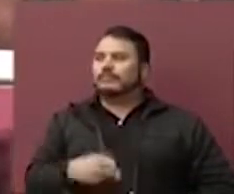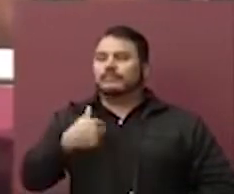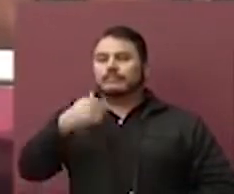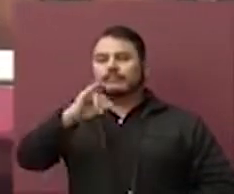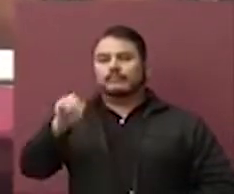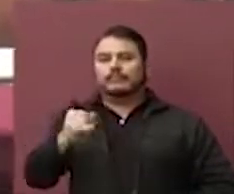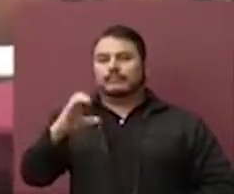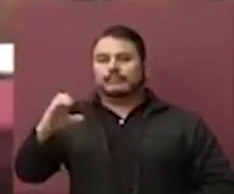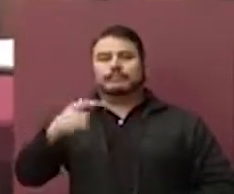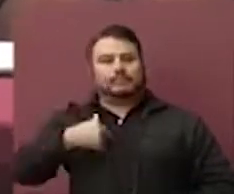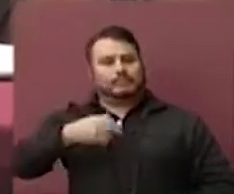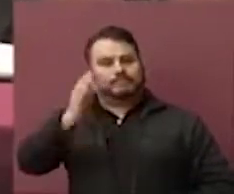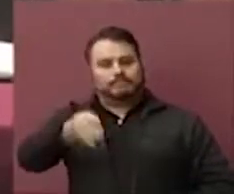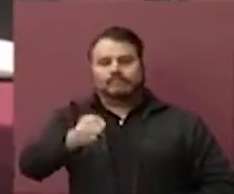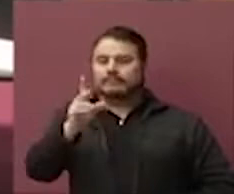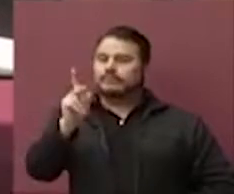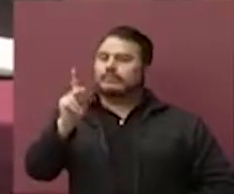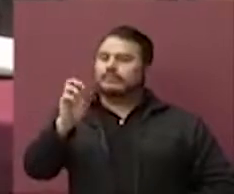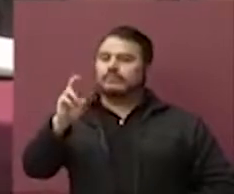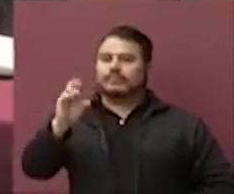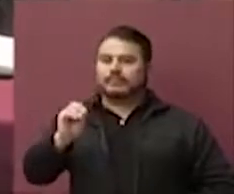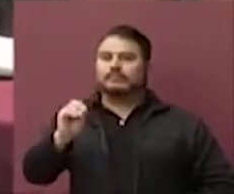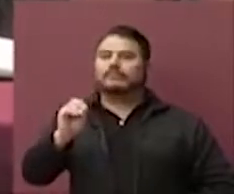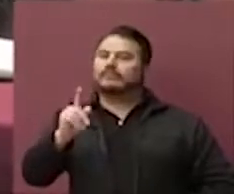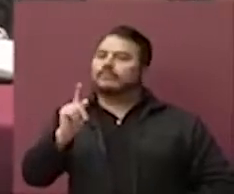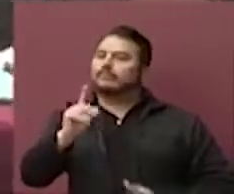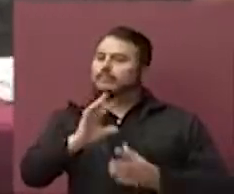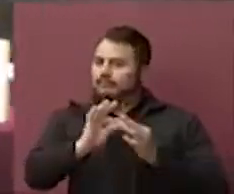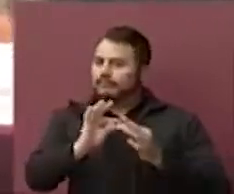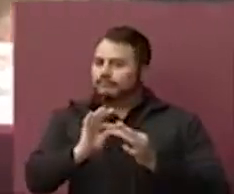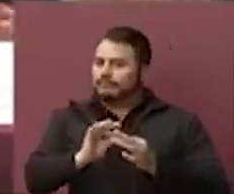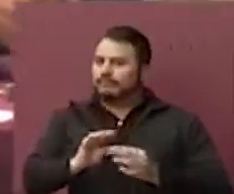Cañada, a favor de Pedro Cruz Camarena, razonado.